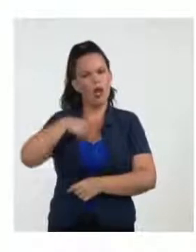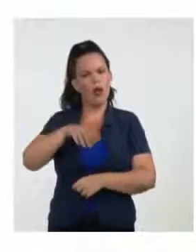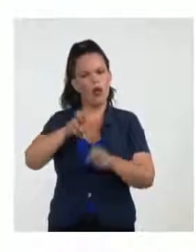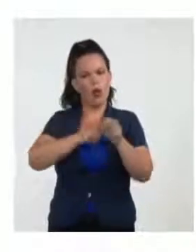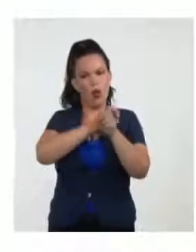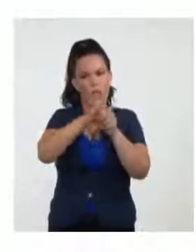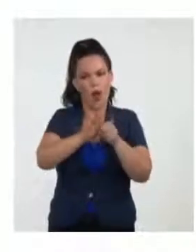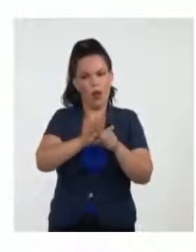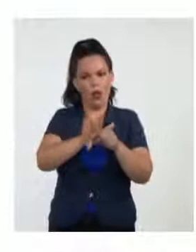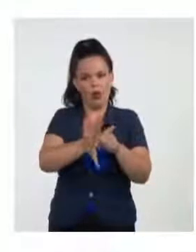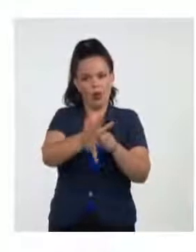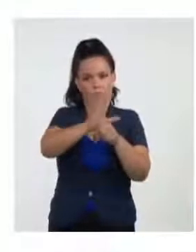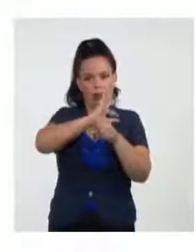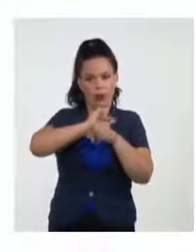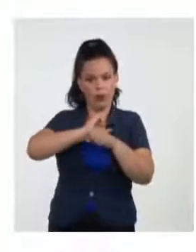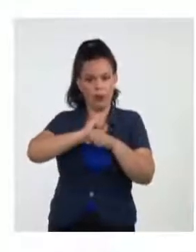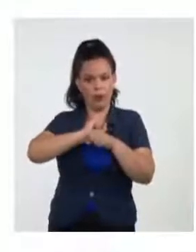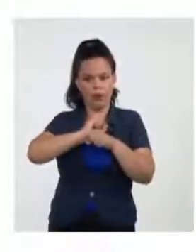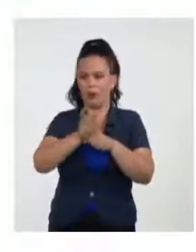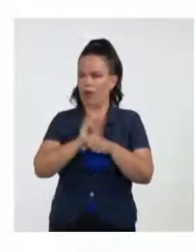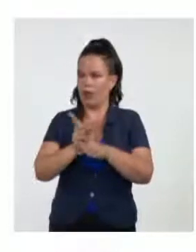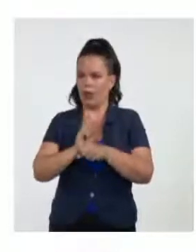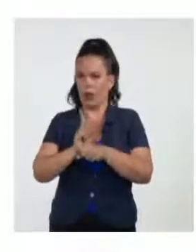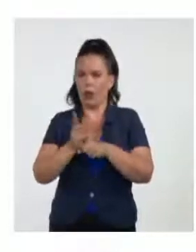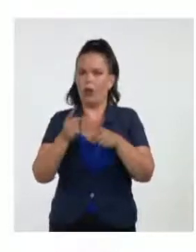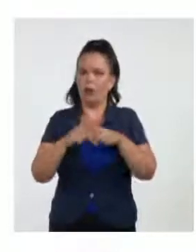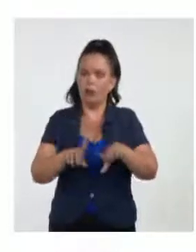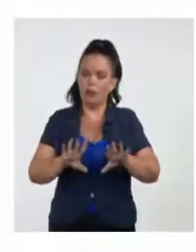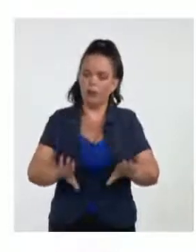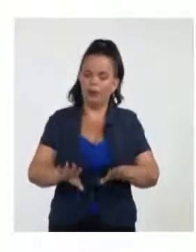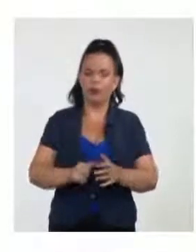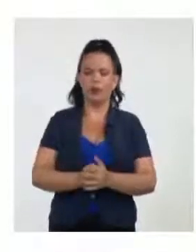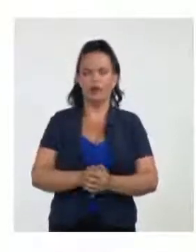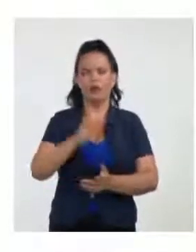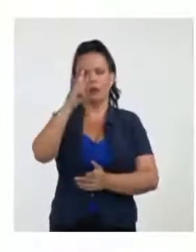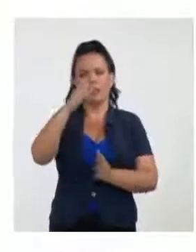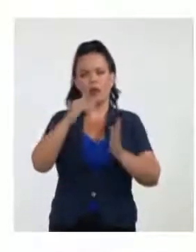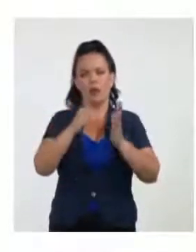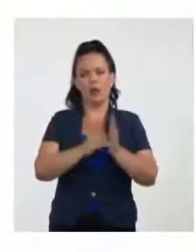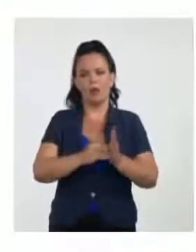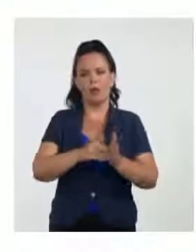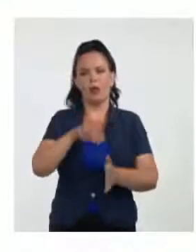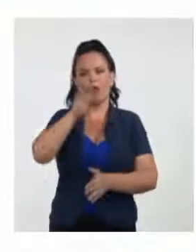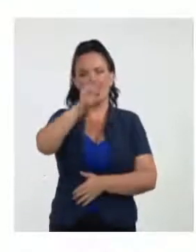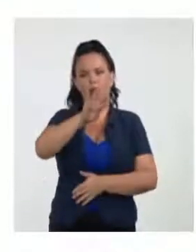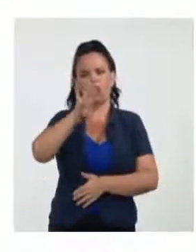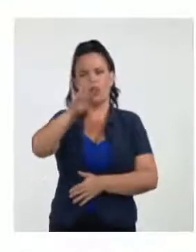día. En Indonesia, 1.449, en Brasil,